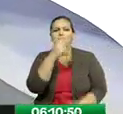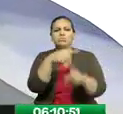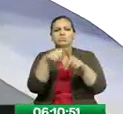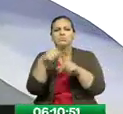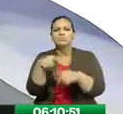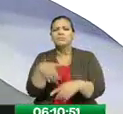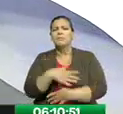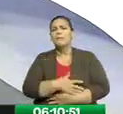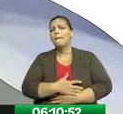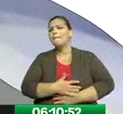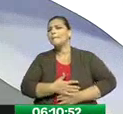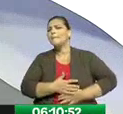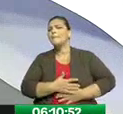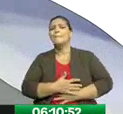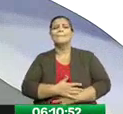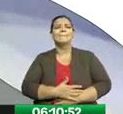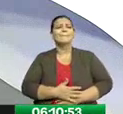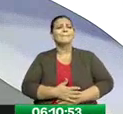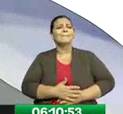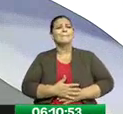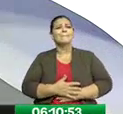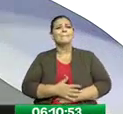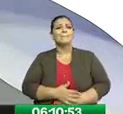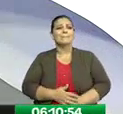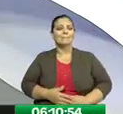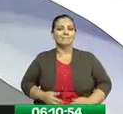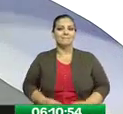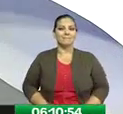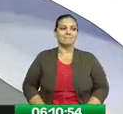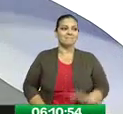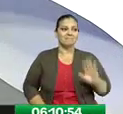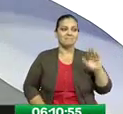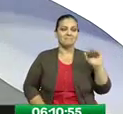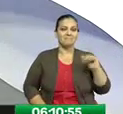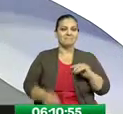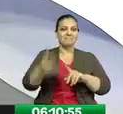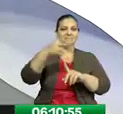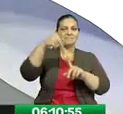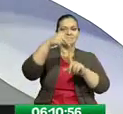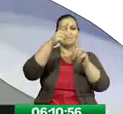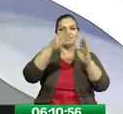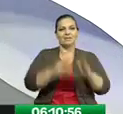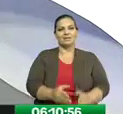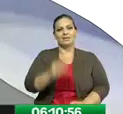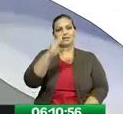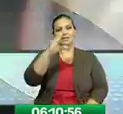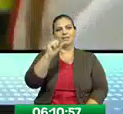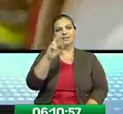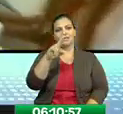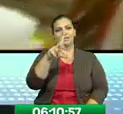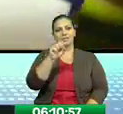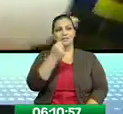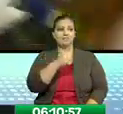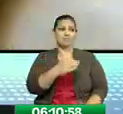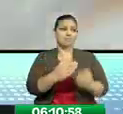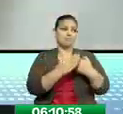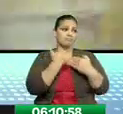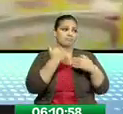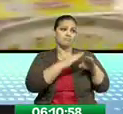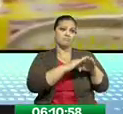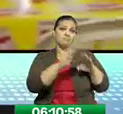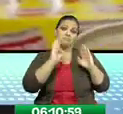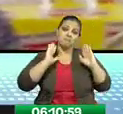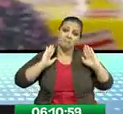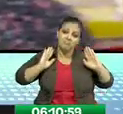y nuestro amigo el prefecto carlos luis morales pestañita nos invita a la gente de la televisión